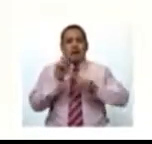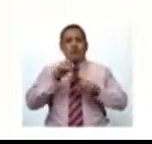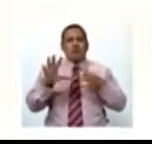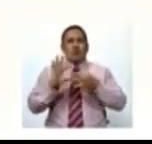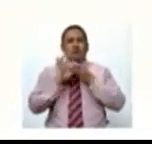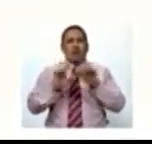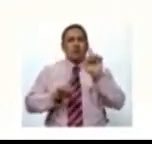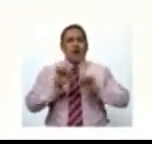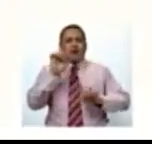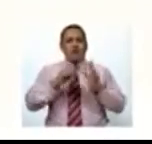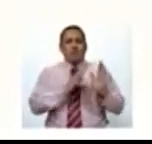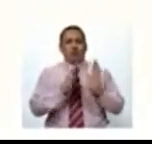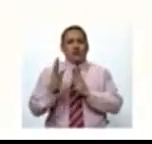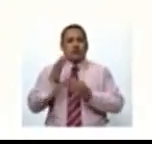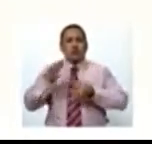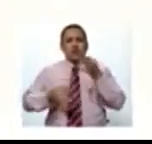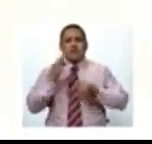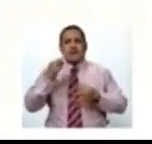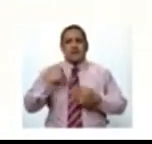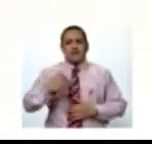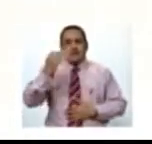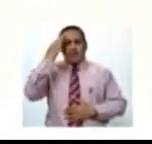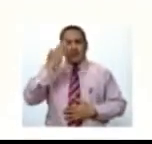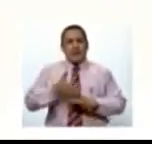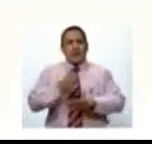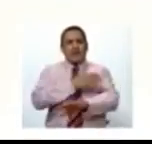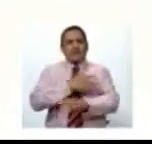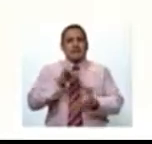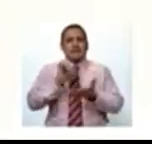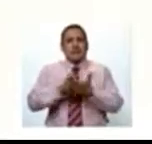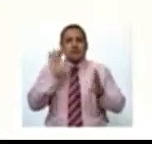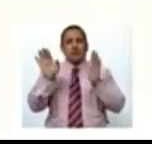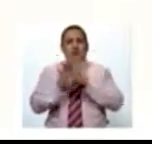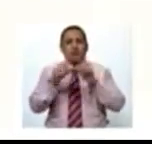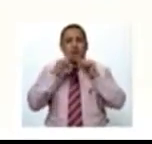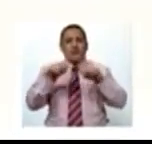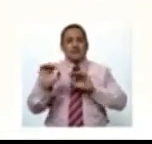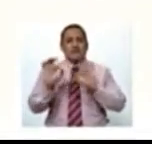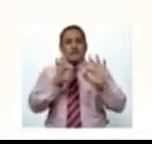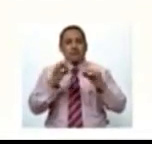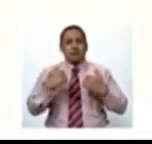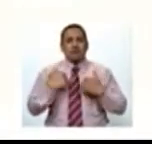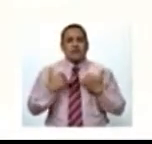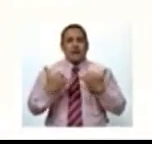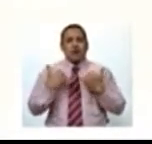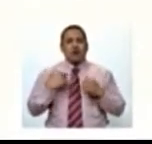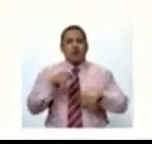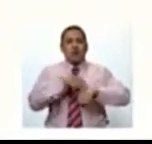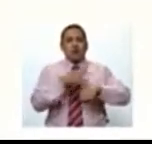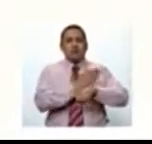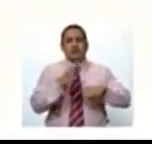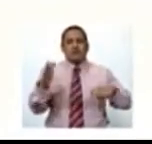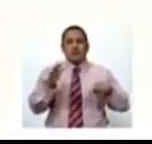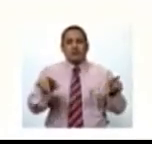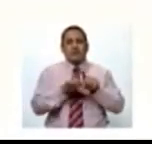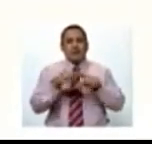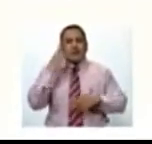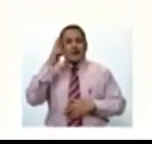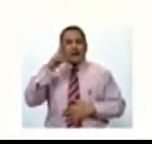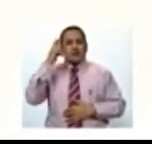en algún proceso judicial, saber que este mismo cuenta también con un plazo